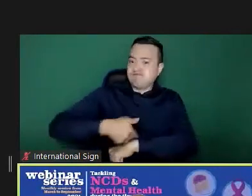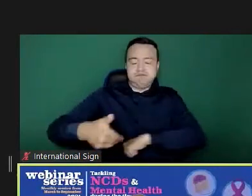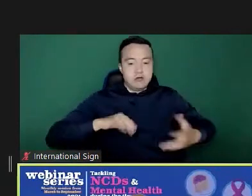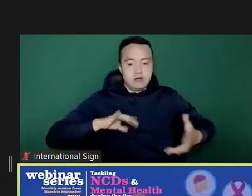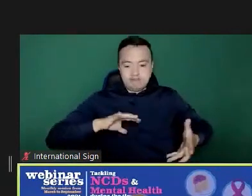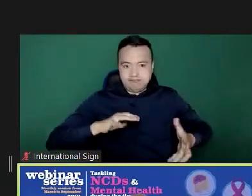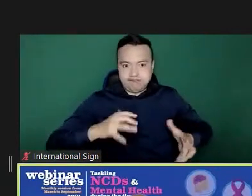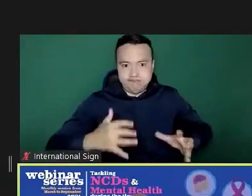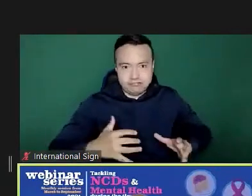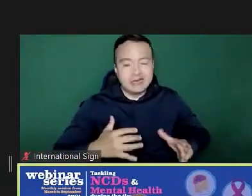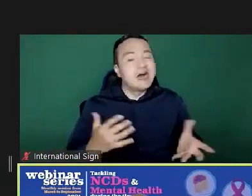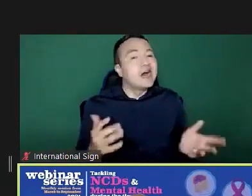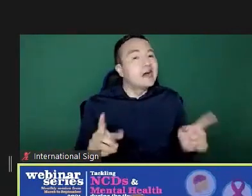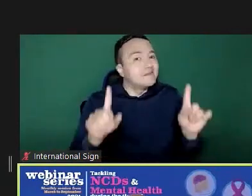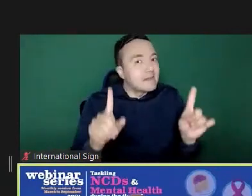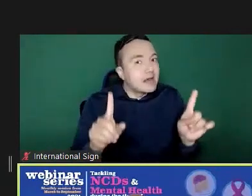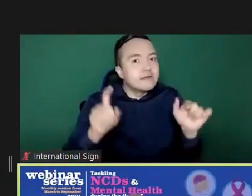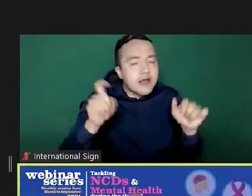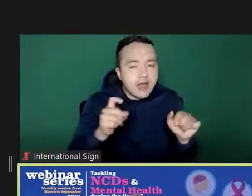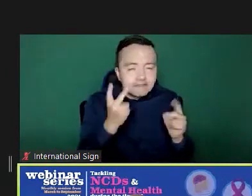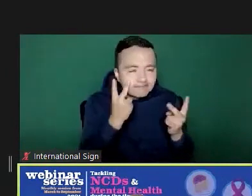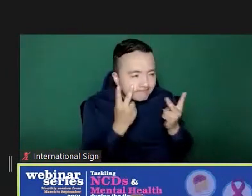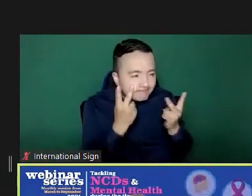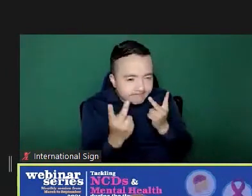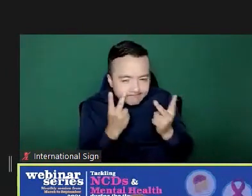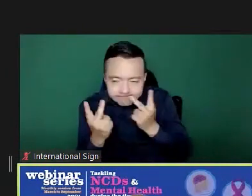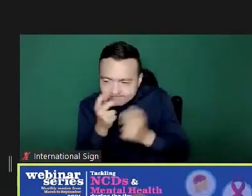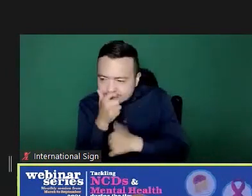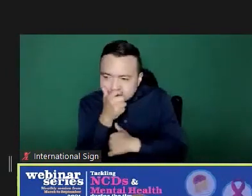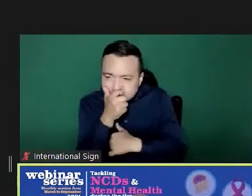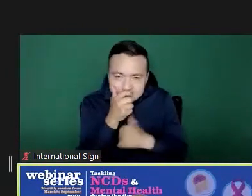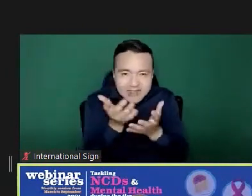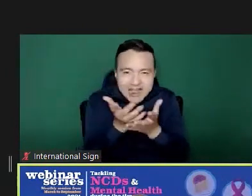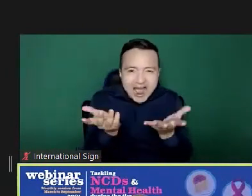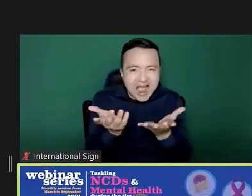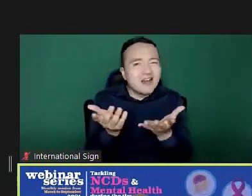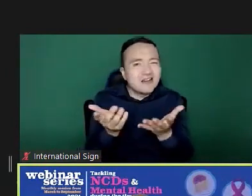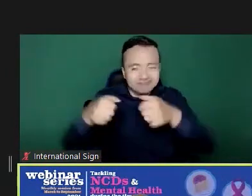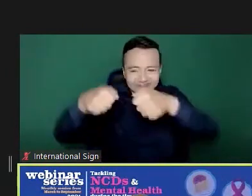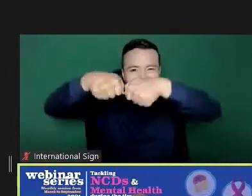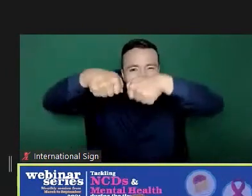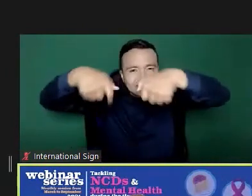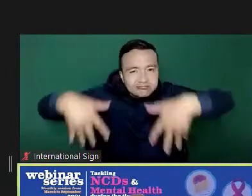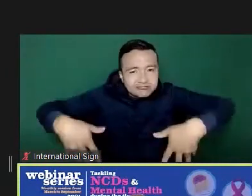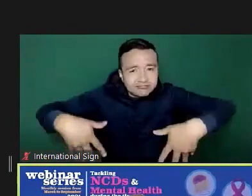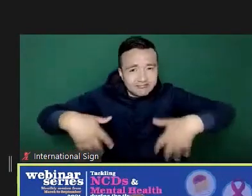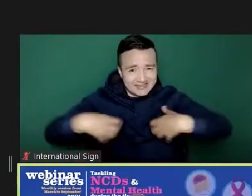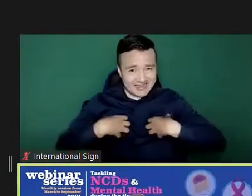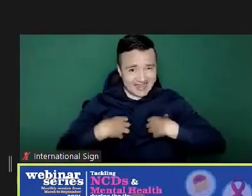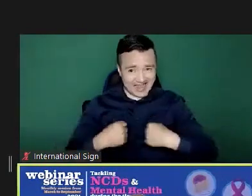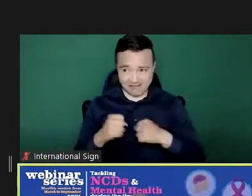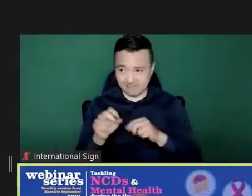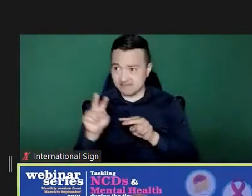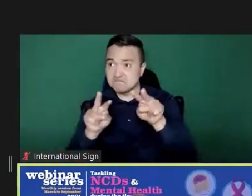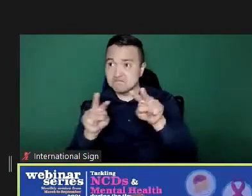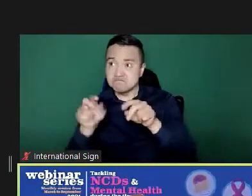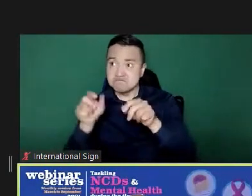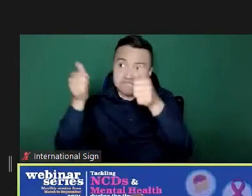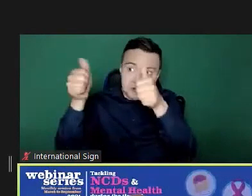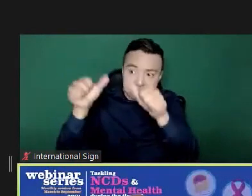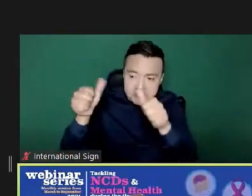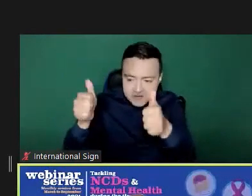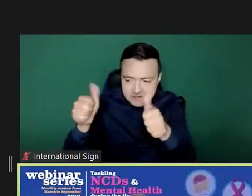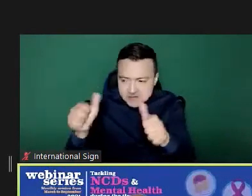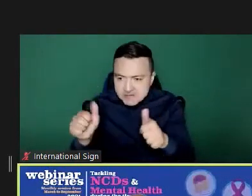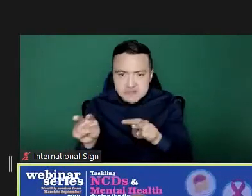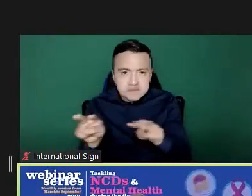sistemas sanitarios, incluso aquellos para las CNTs. Si vemos los pilares de gobernanza, por ejemplo, nos hemos enterado de que hay